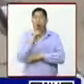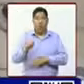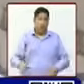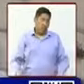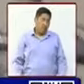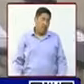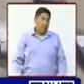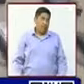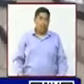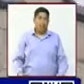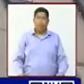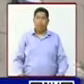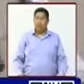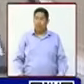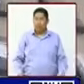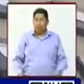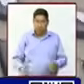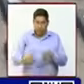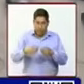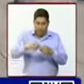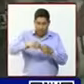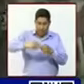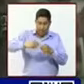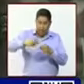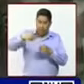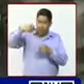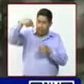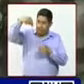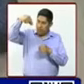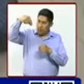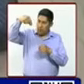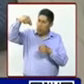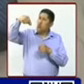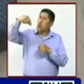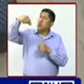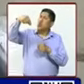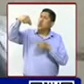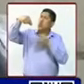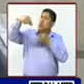Esta es una cocaína de alta pureza, es clorhidrato de cocaína.